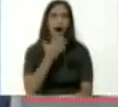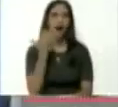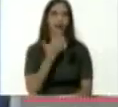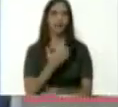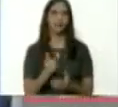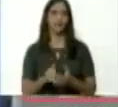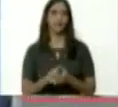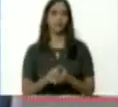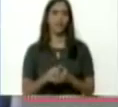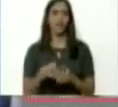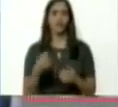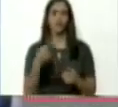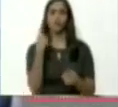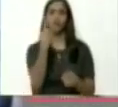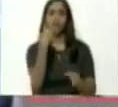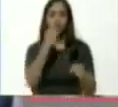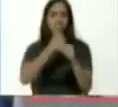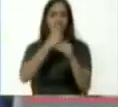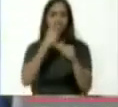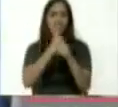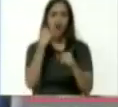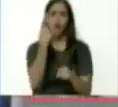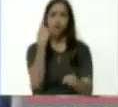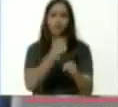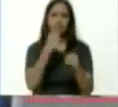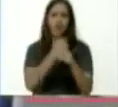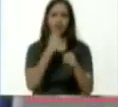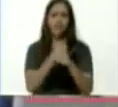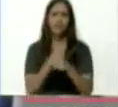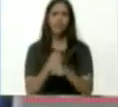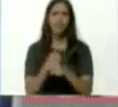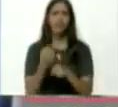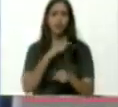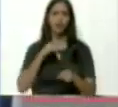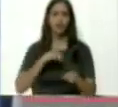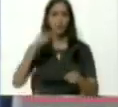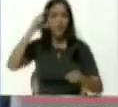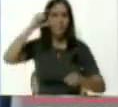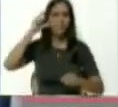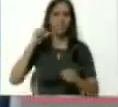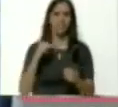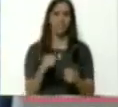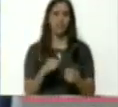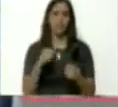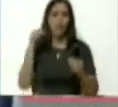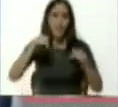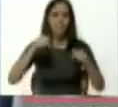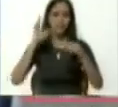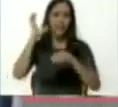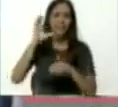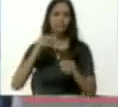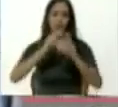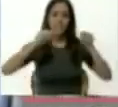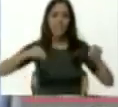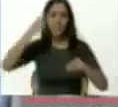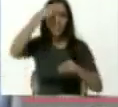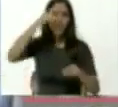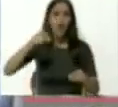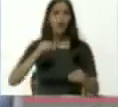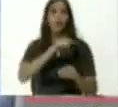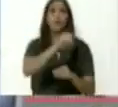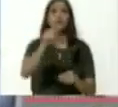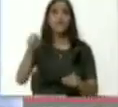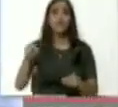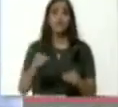Hemos dejado de trabajar un día. Un día hemos dejado de trabajar nosotros por este país, por esta tierra, por este pueblo. Porque ustedes me